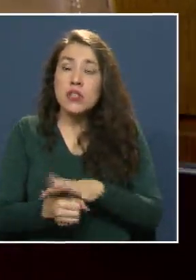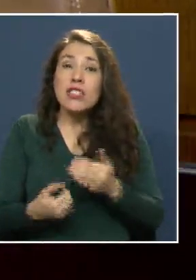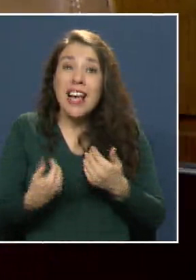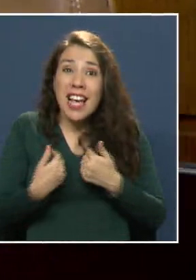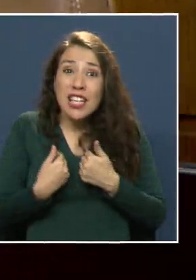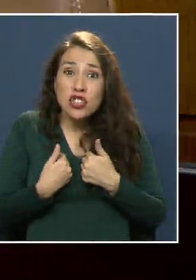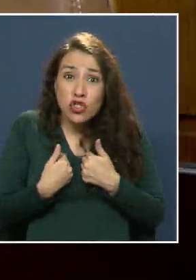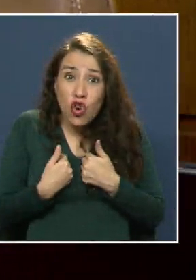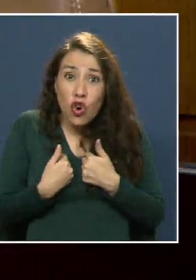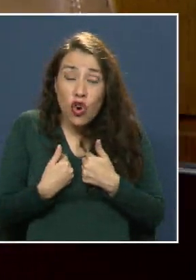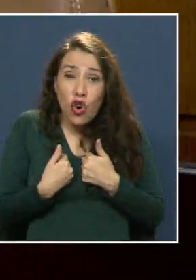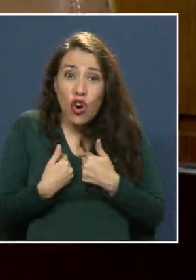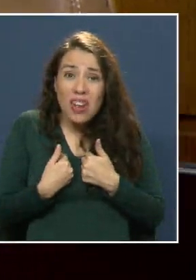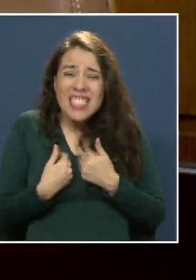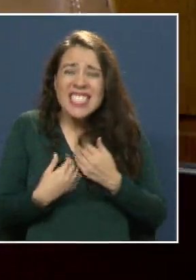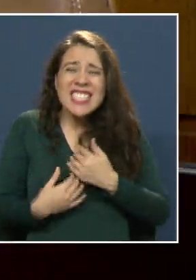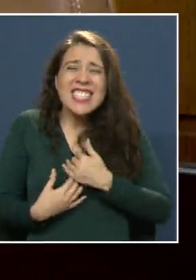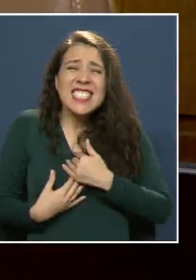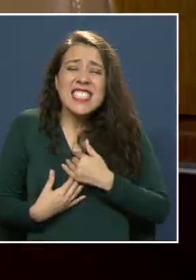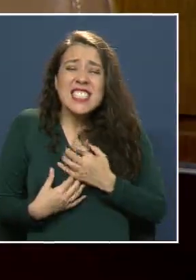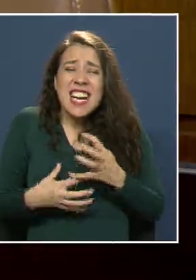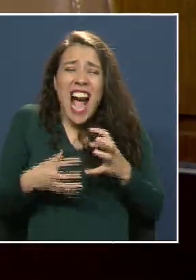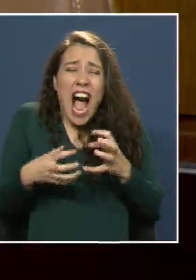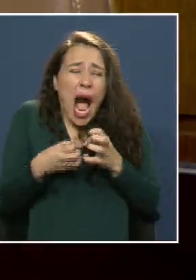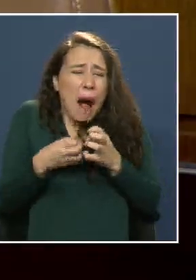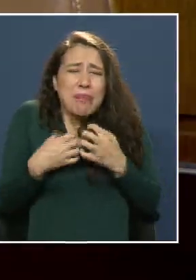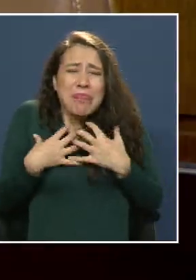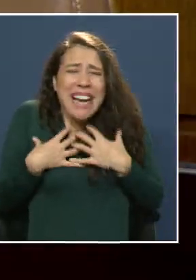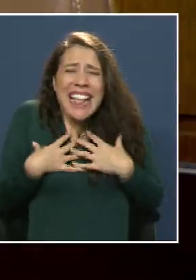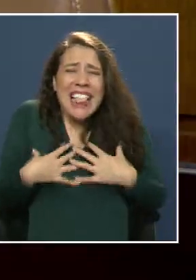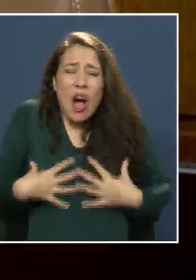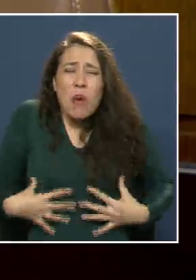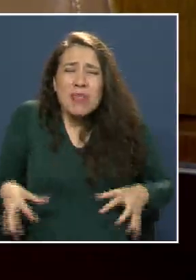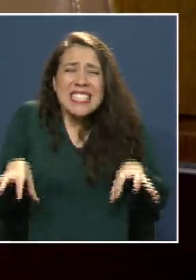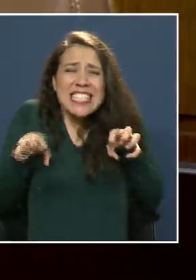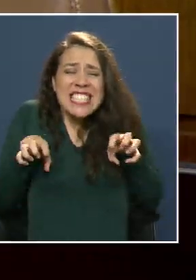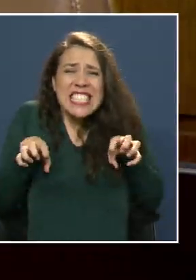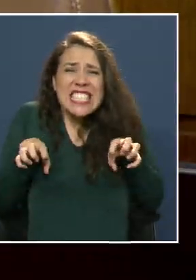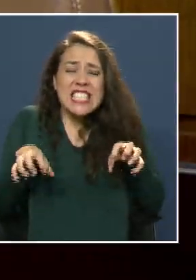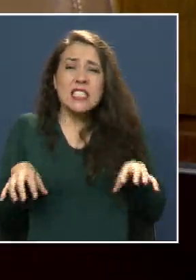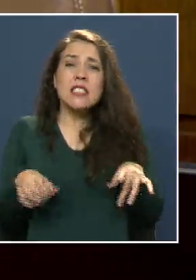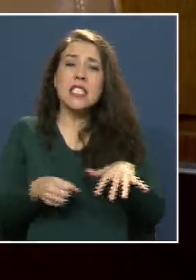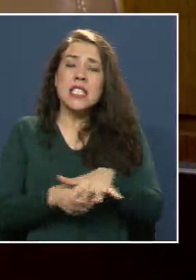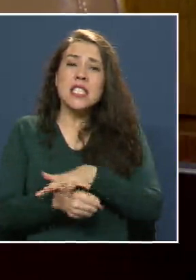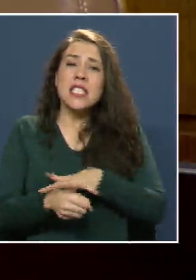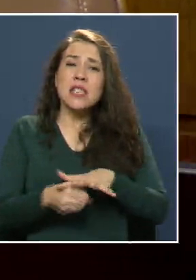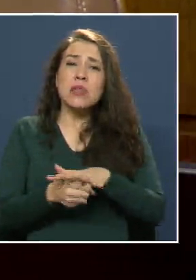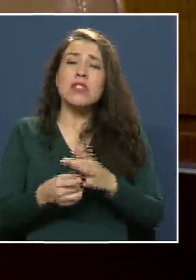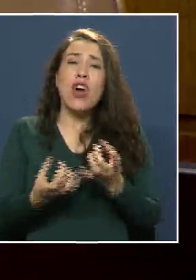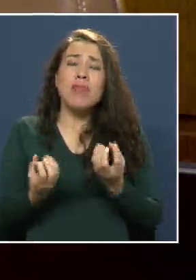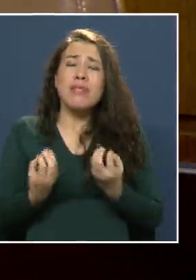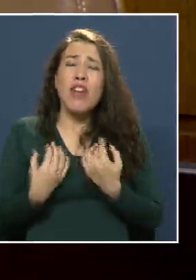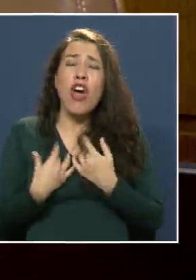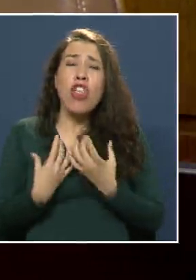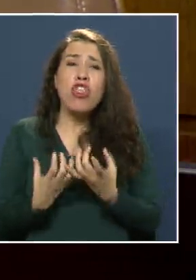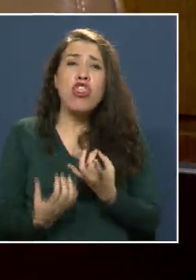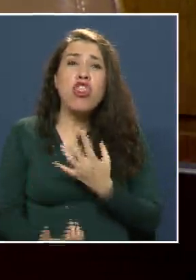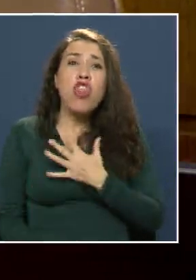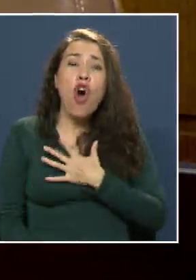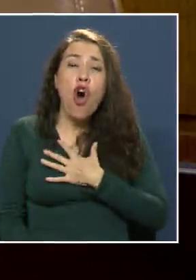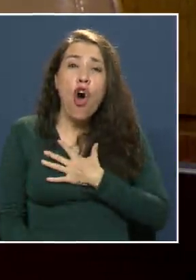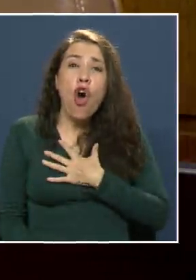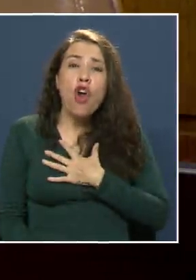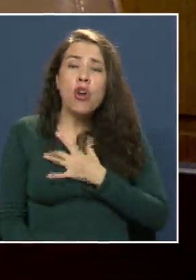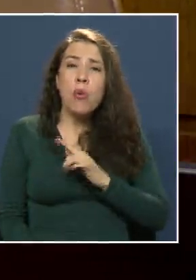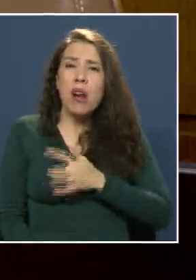mí me aprieta cada músculo de mi cuerpo. Una situación que me provoca dolor, que me